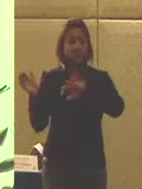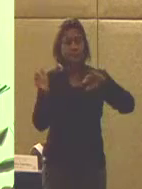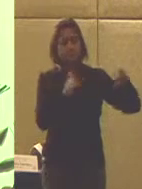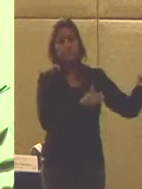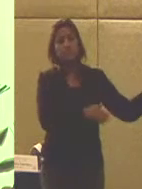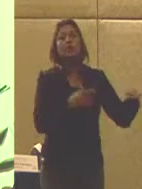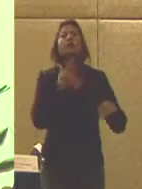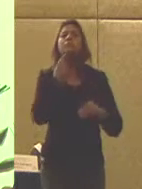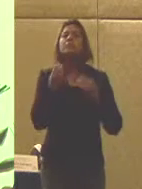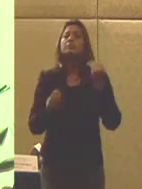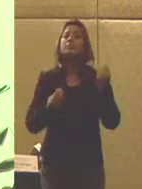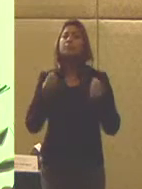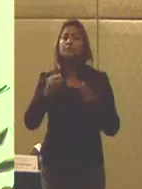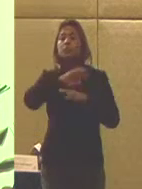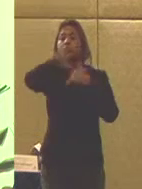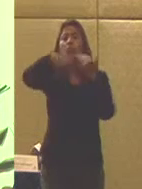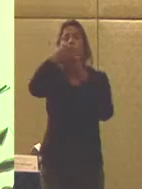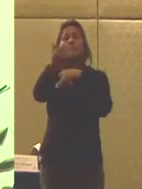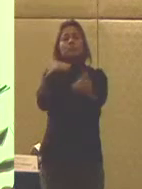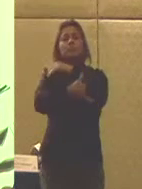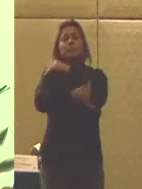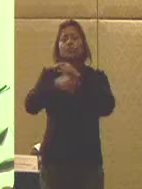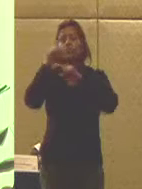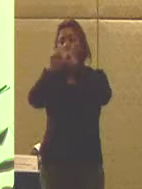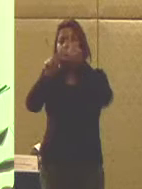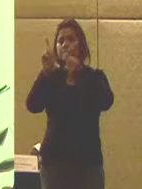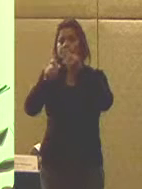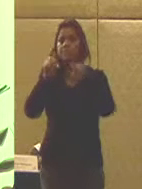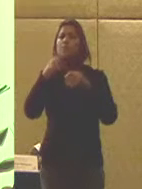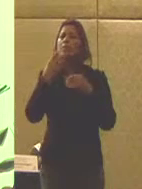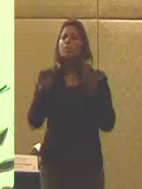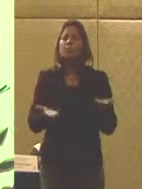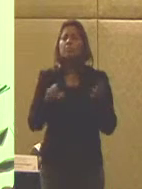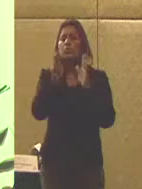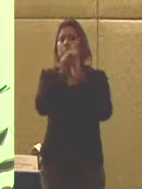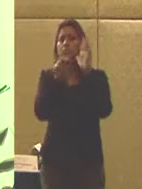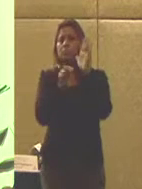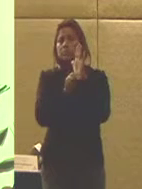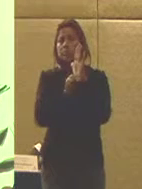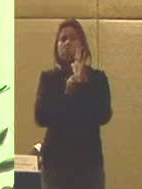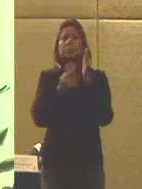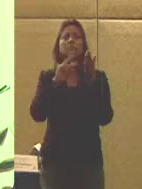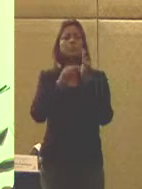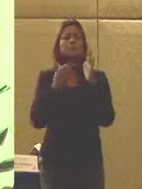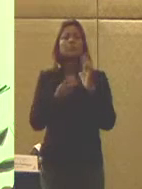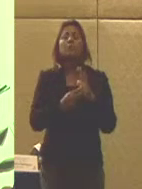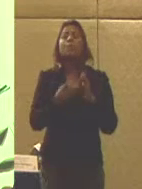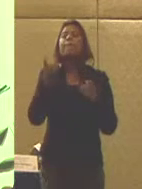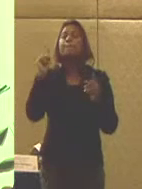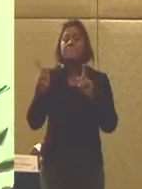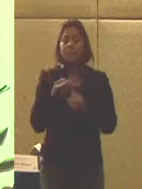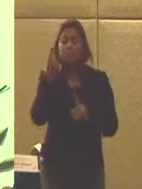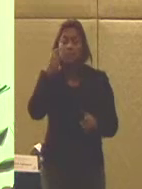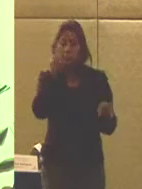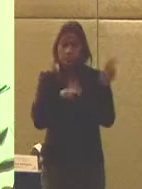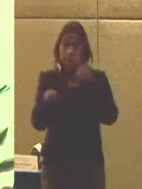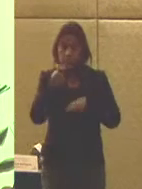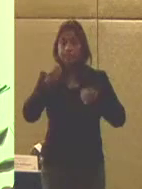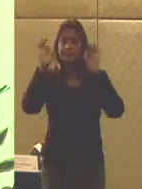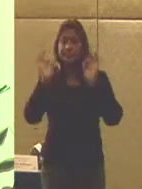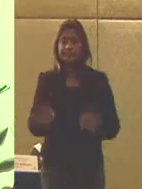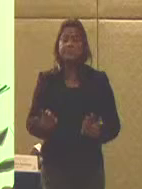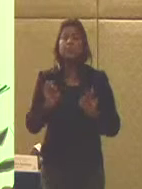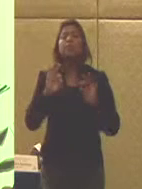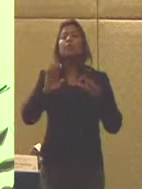planificación, todos los países consultados disponen de normas y los sistemas de planificación apoyan y soportan